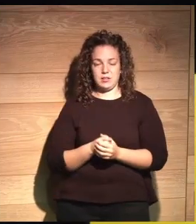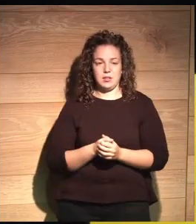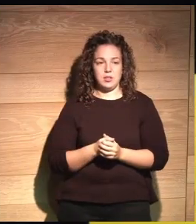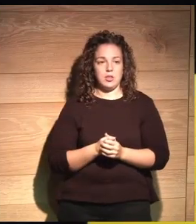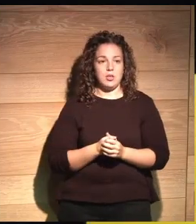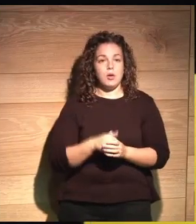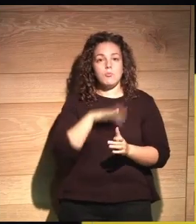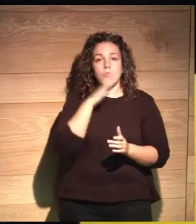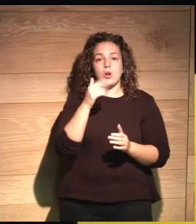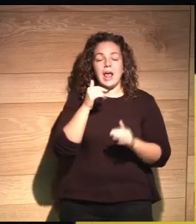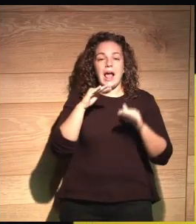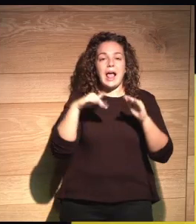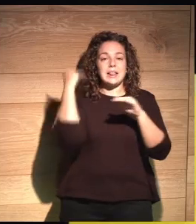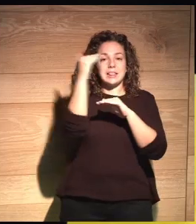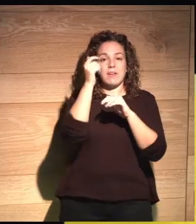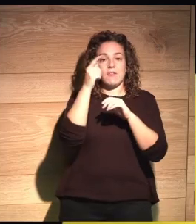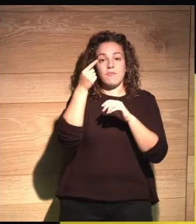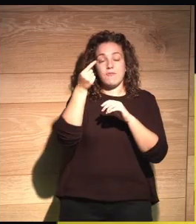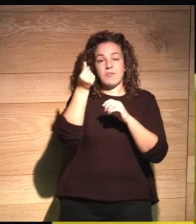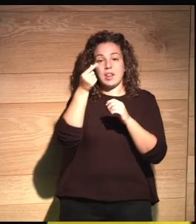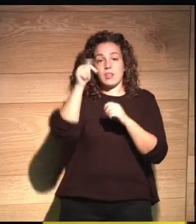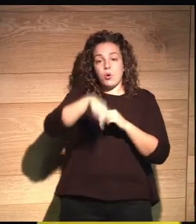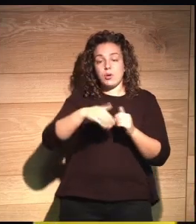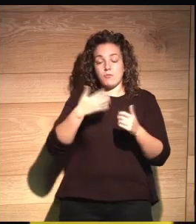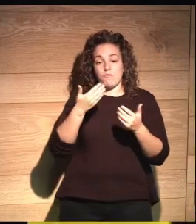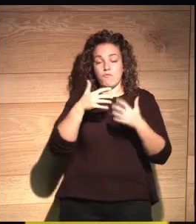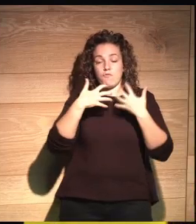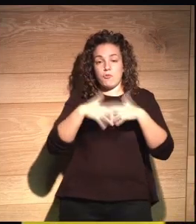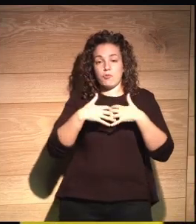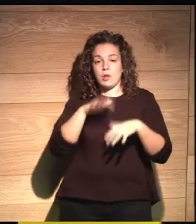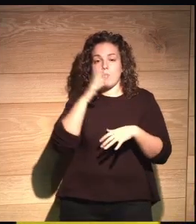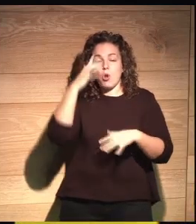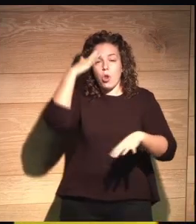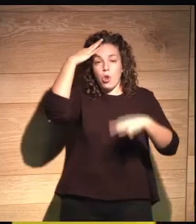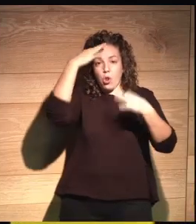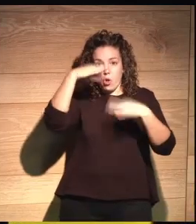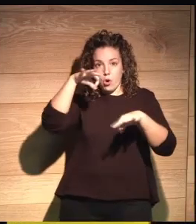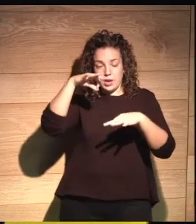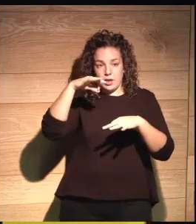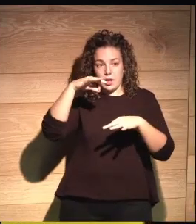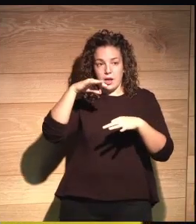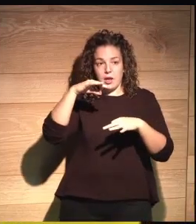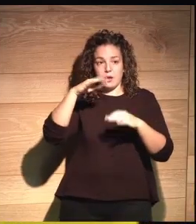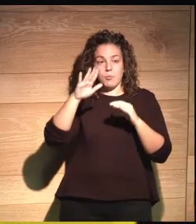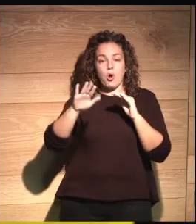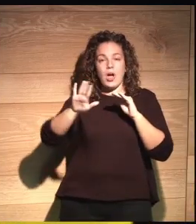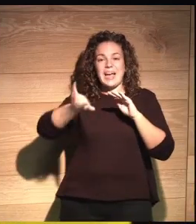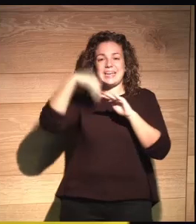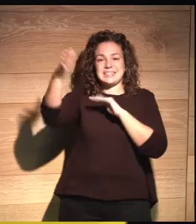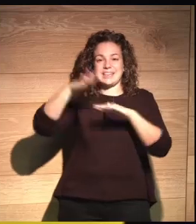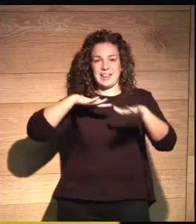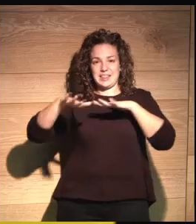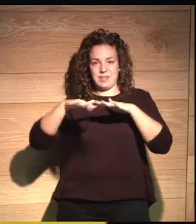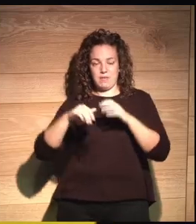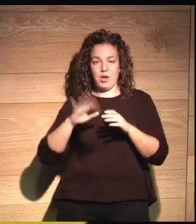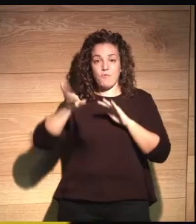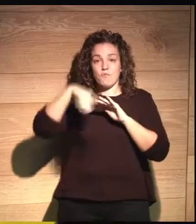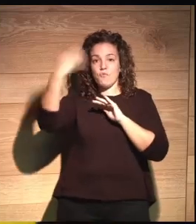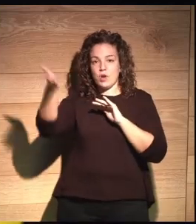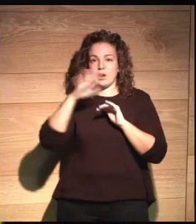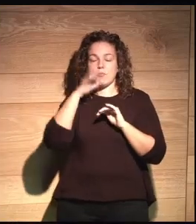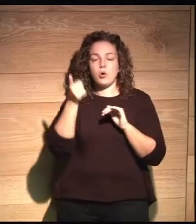las altas finanzas hoy en día funciona como una lógica extractiva el